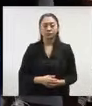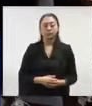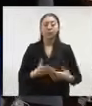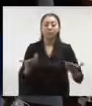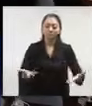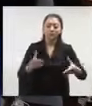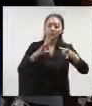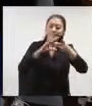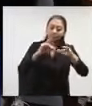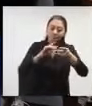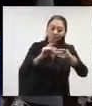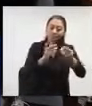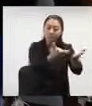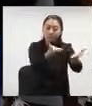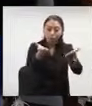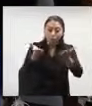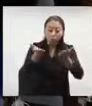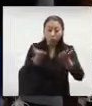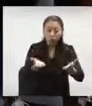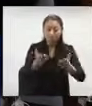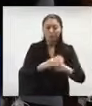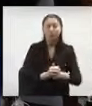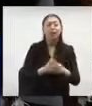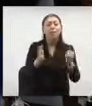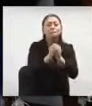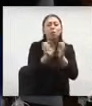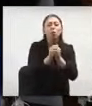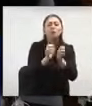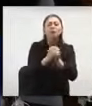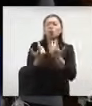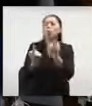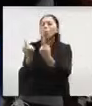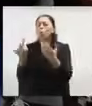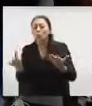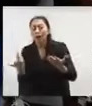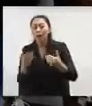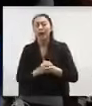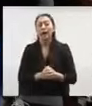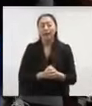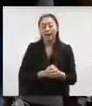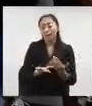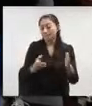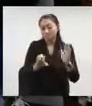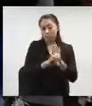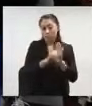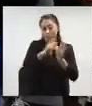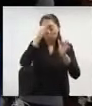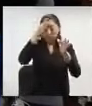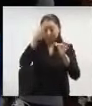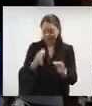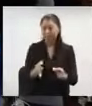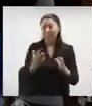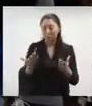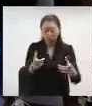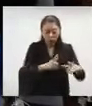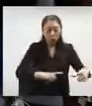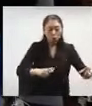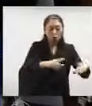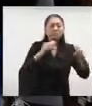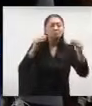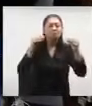Comparto totalmente con usted esa preocupación. Tomar una decisión de una sede es cuestión